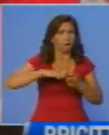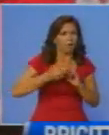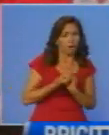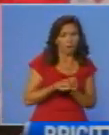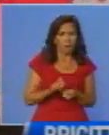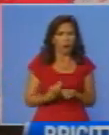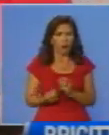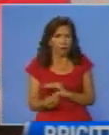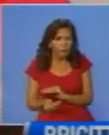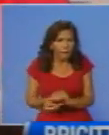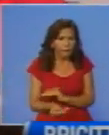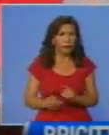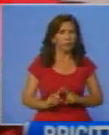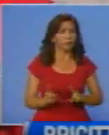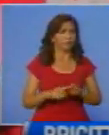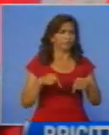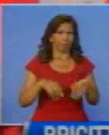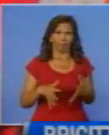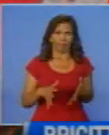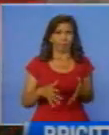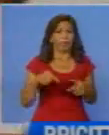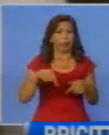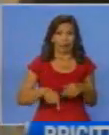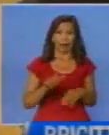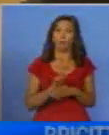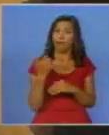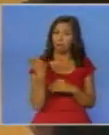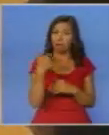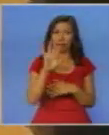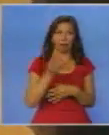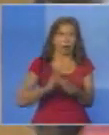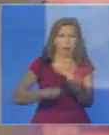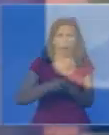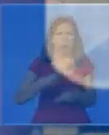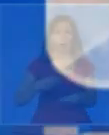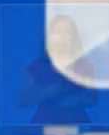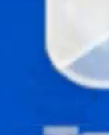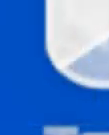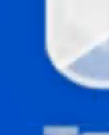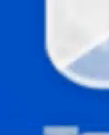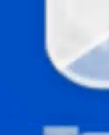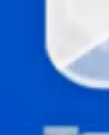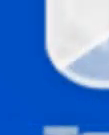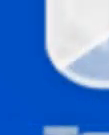en vuestro país me parece bastante. Jorge Rodríguez, 24 horas.